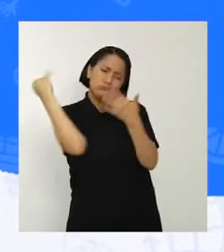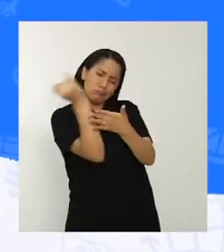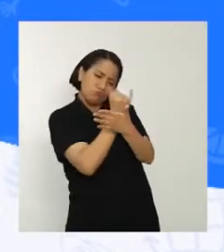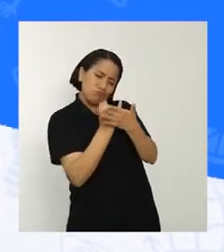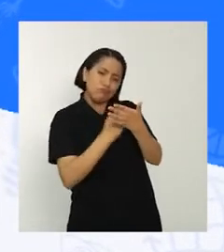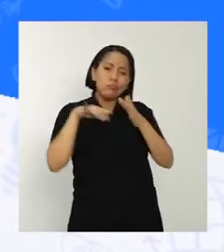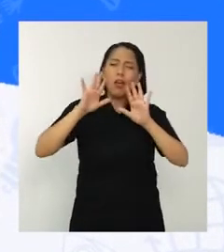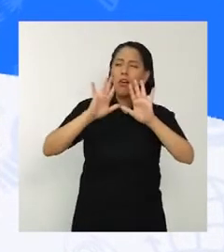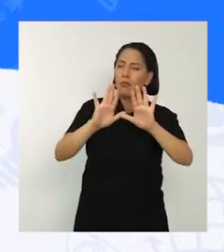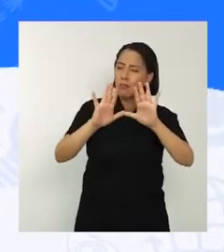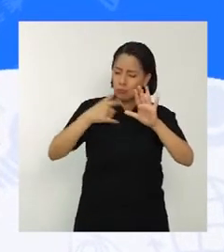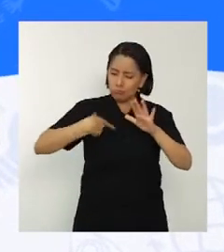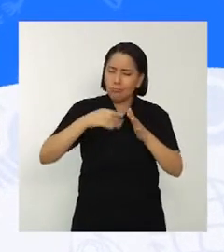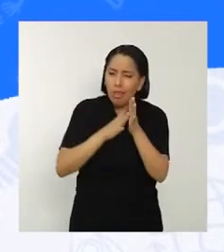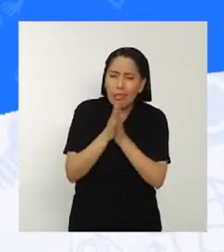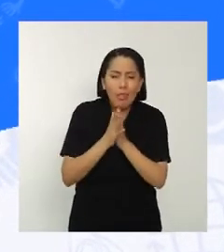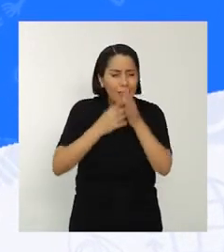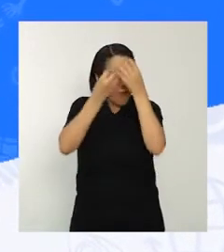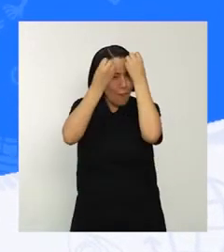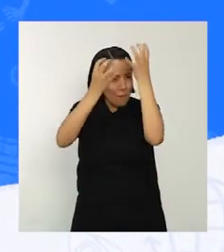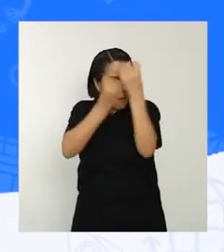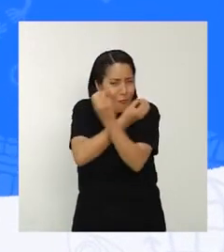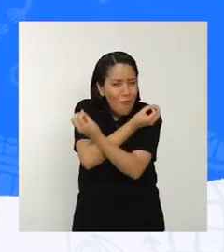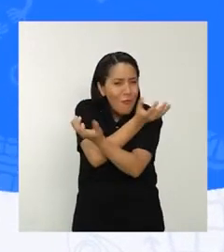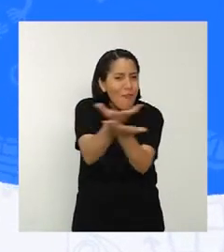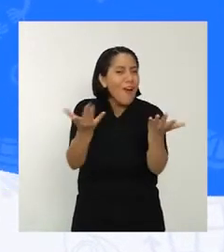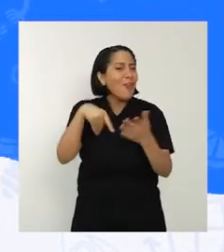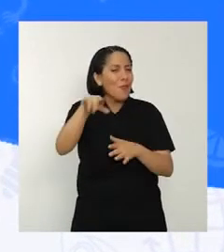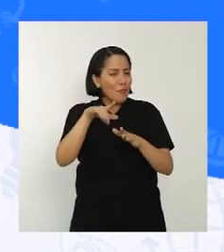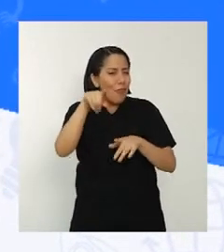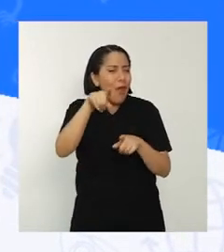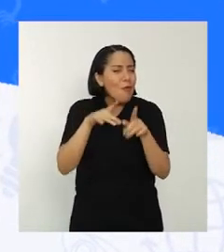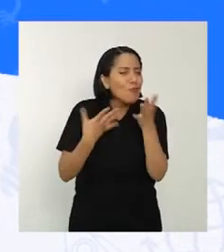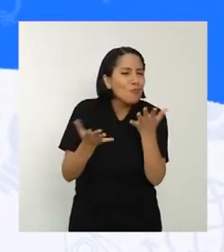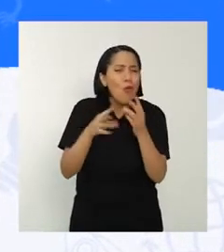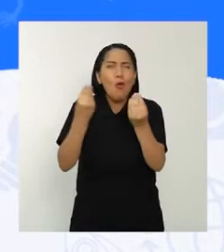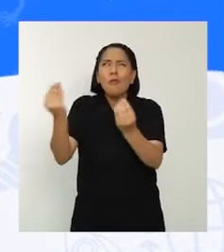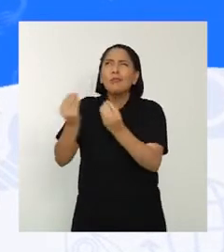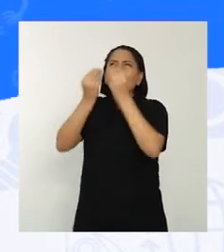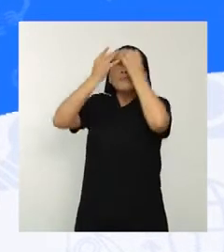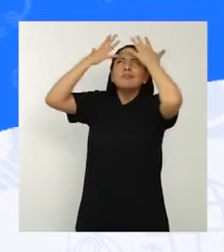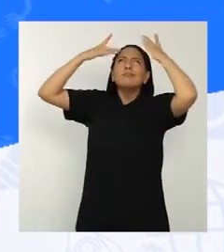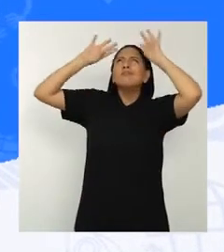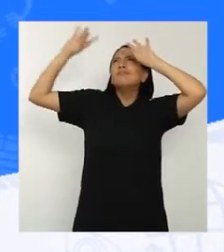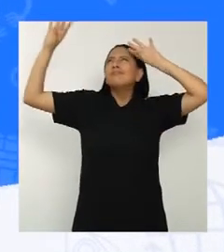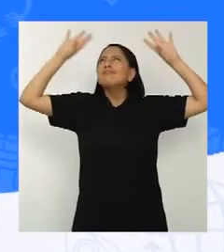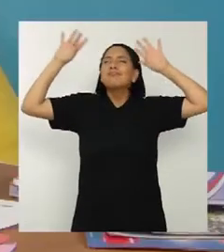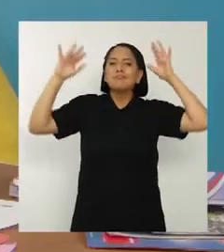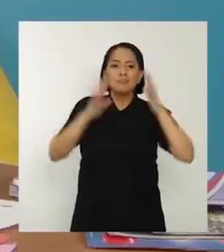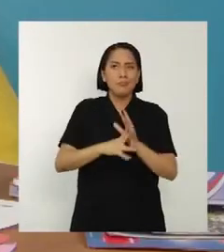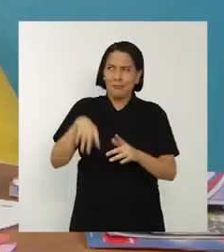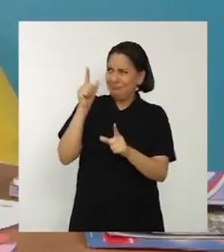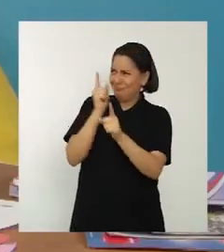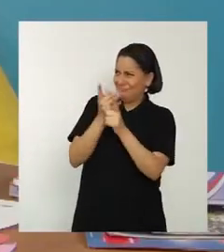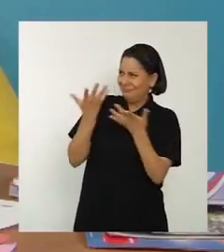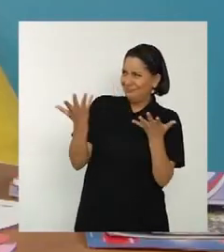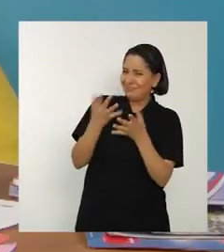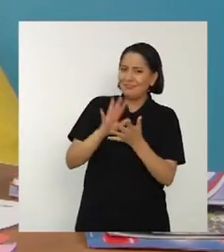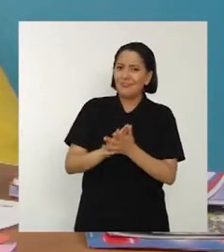nuestras ideas. Pero quisiera compartir con ustedes algunos datos que pueden inspirarnos para nuestra creación. ¿En